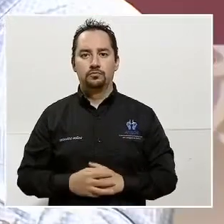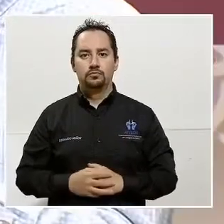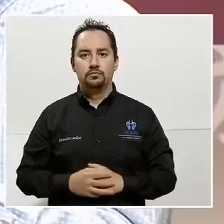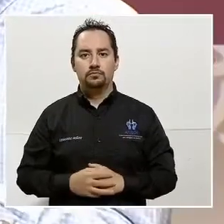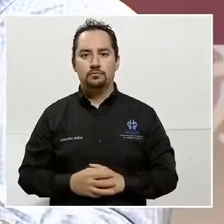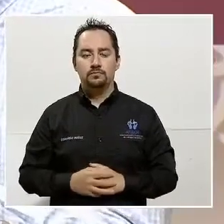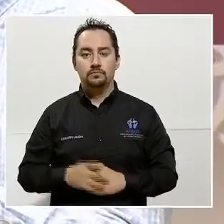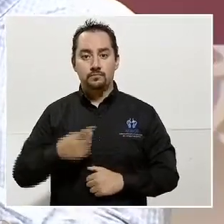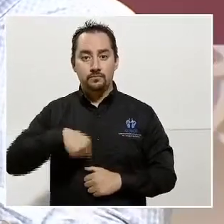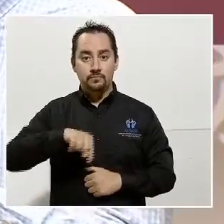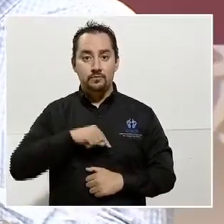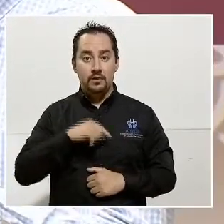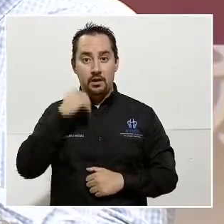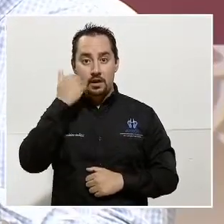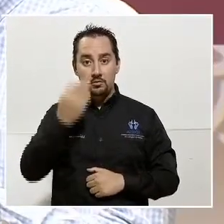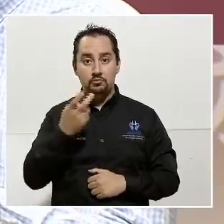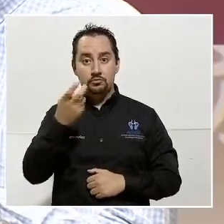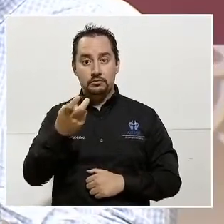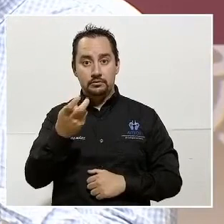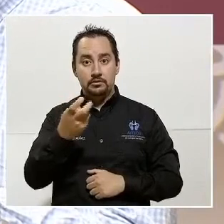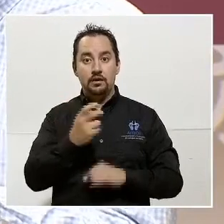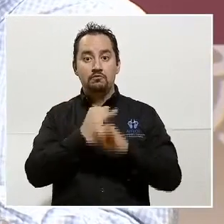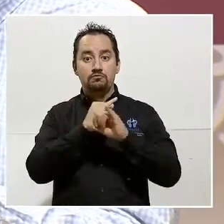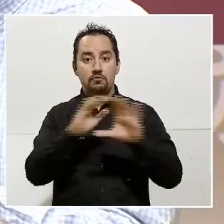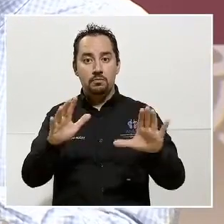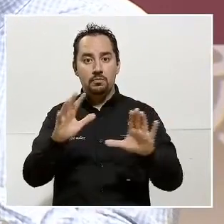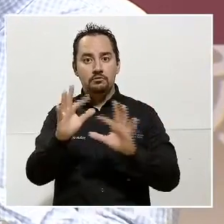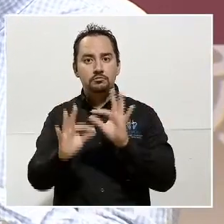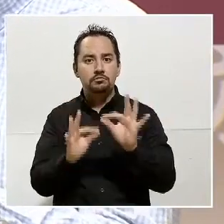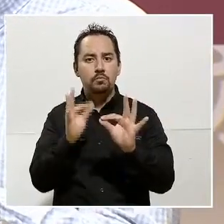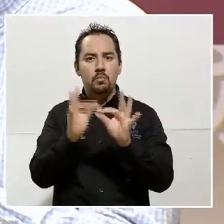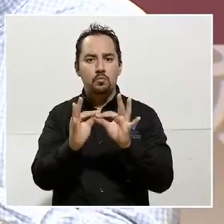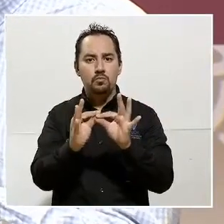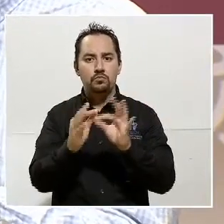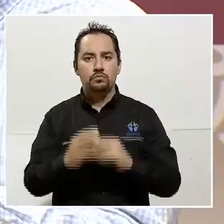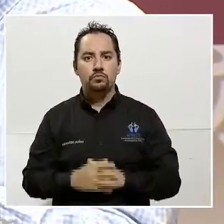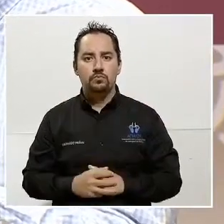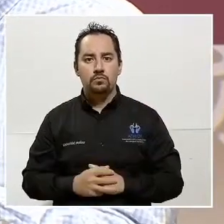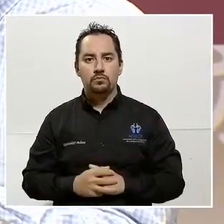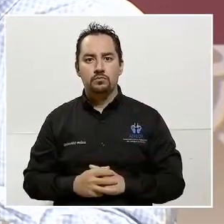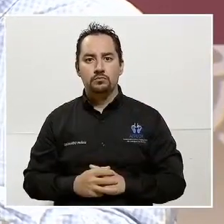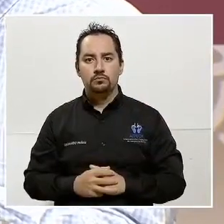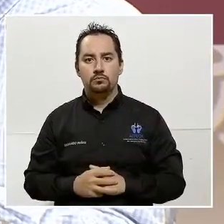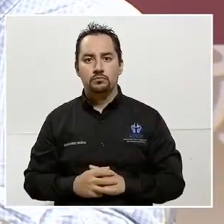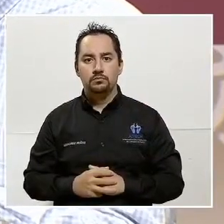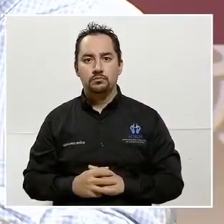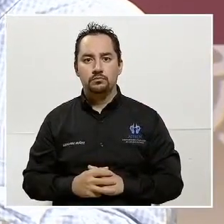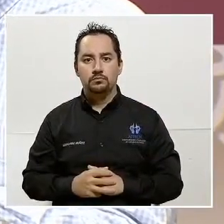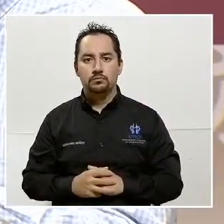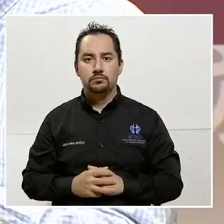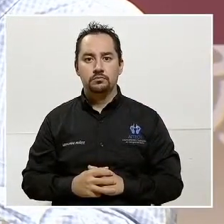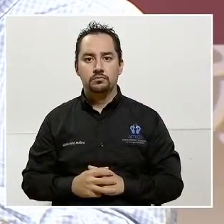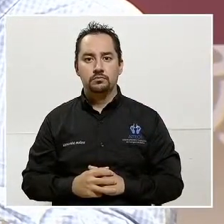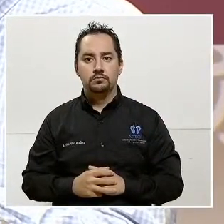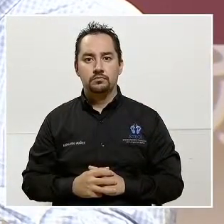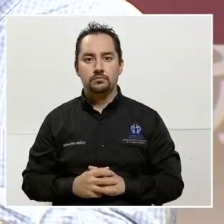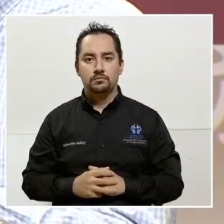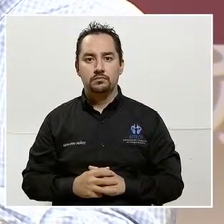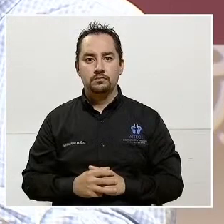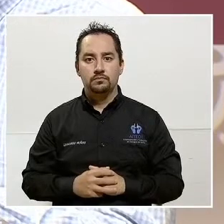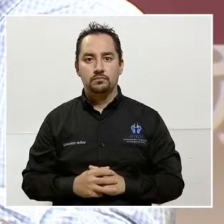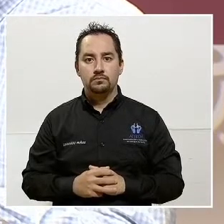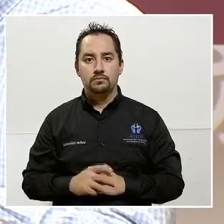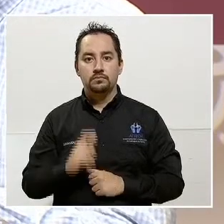Pretendemos que el punto final de nuestro informe y de nuestra participación en la comisión sea más